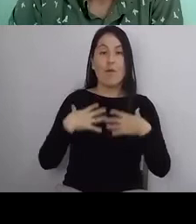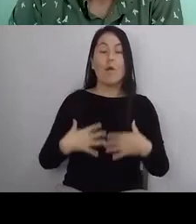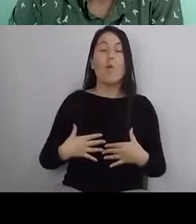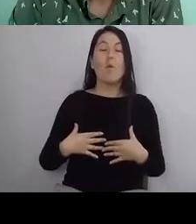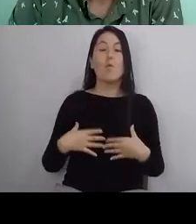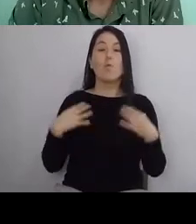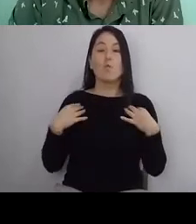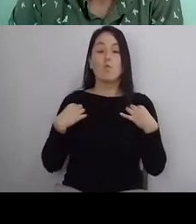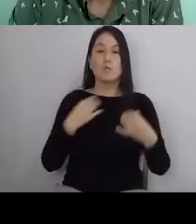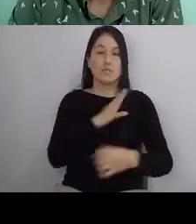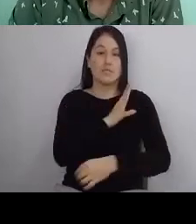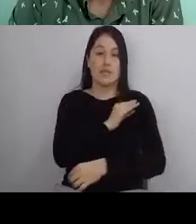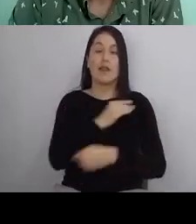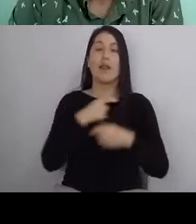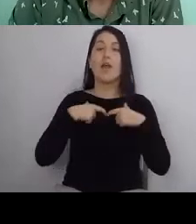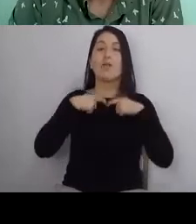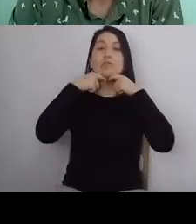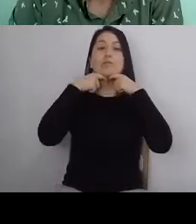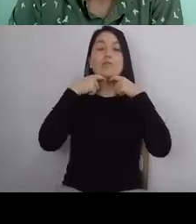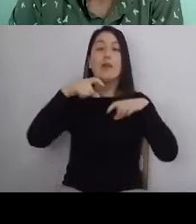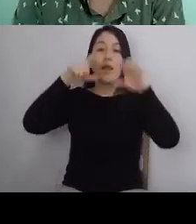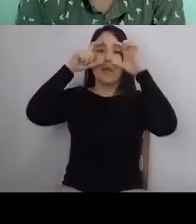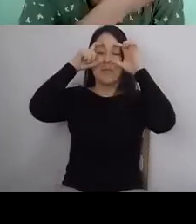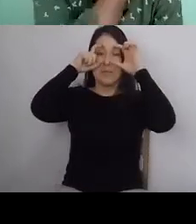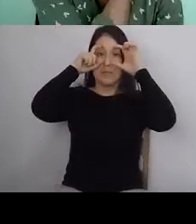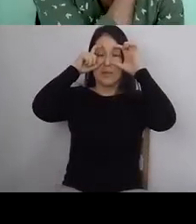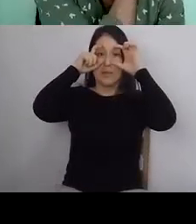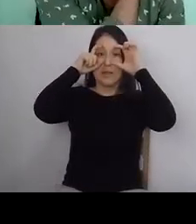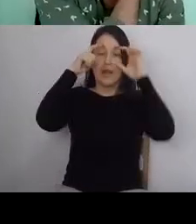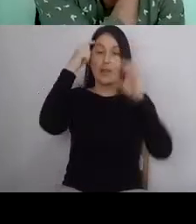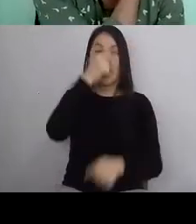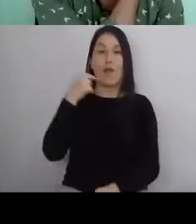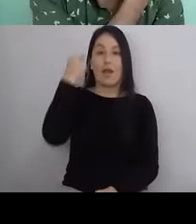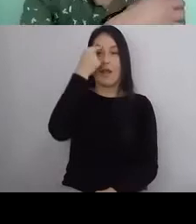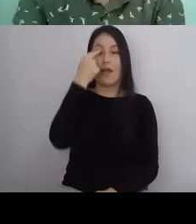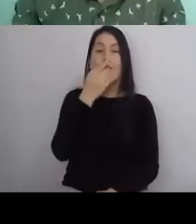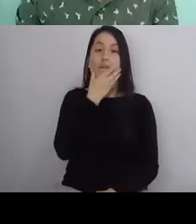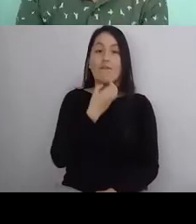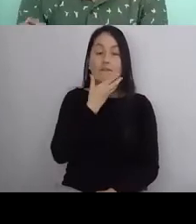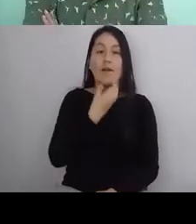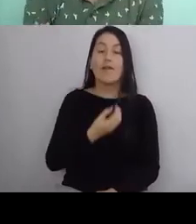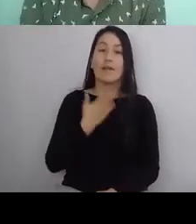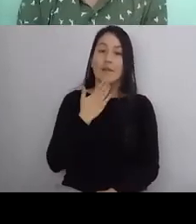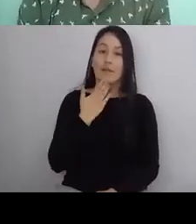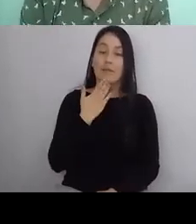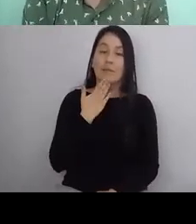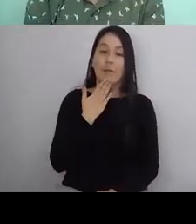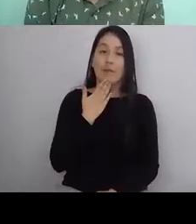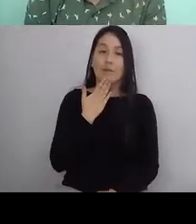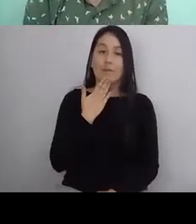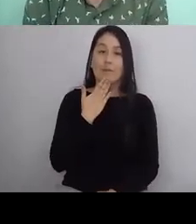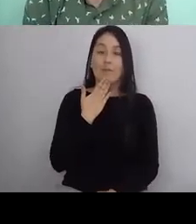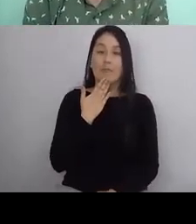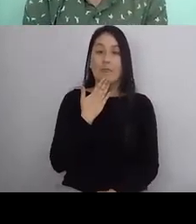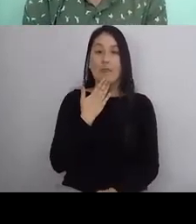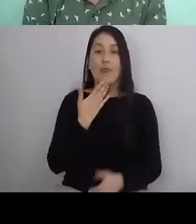alto, gris, mis lentes ópticos redondos grandes, tengo barba también de un largo más